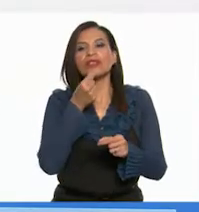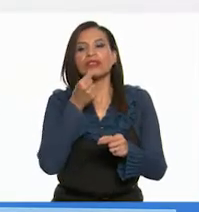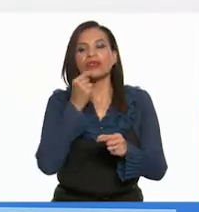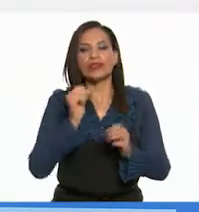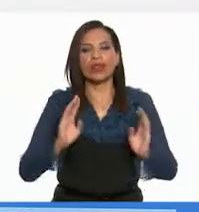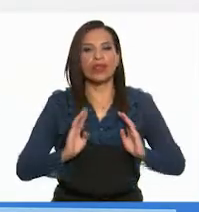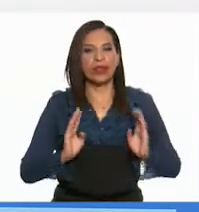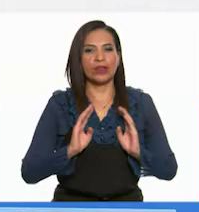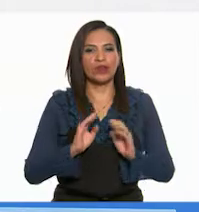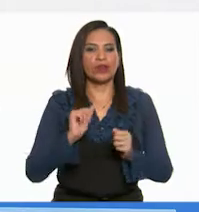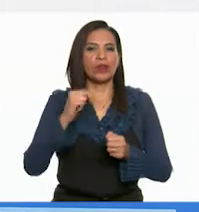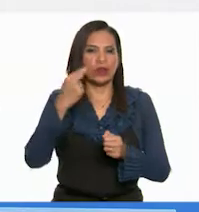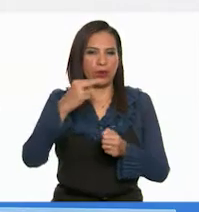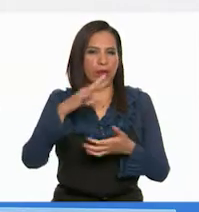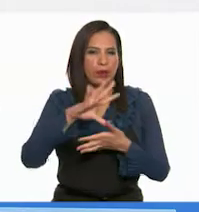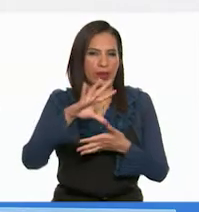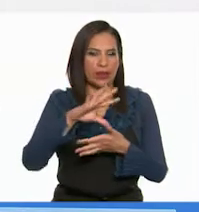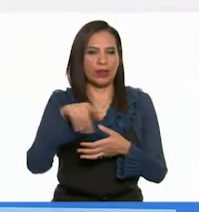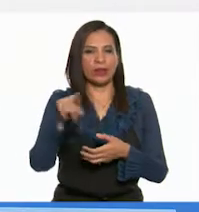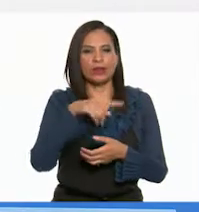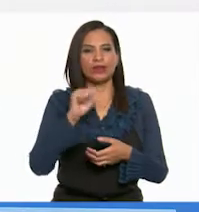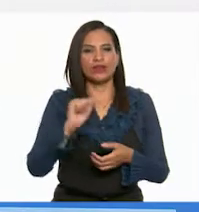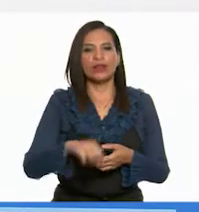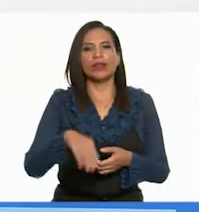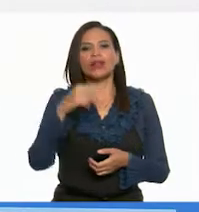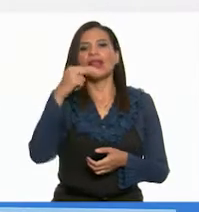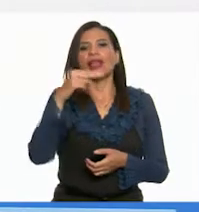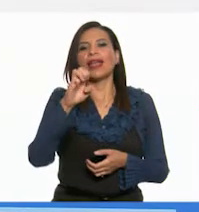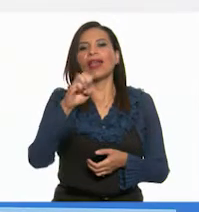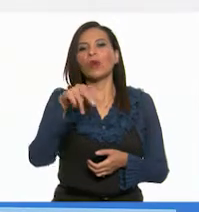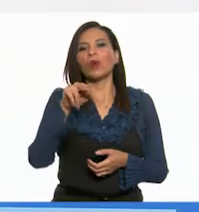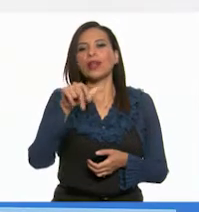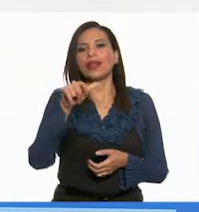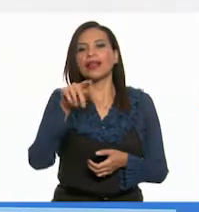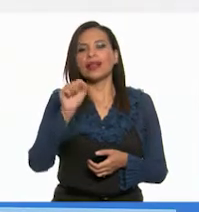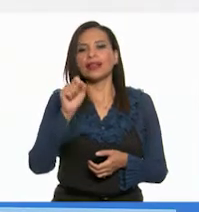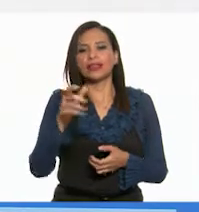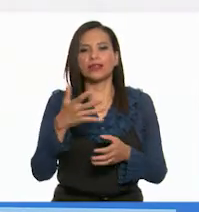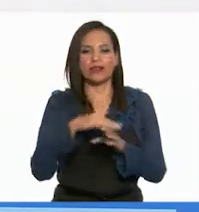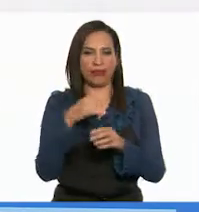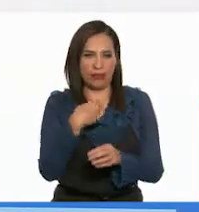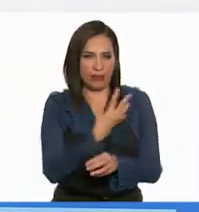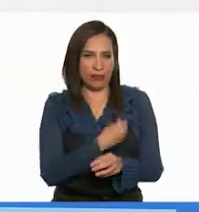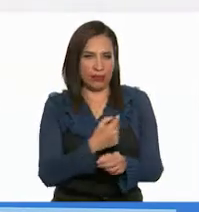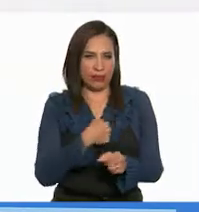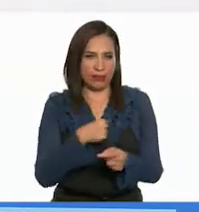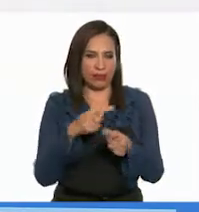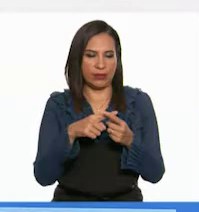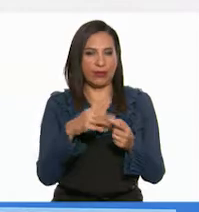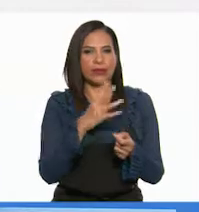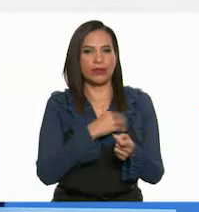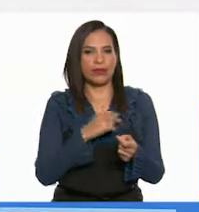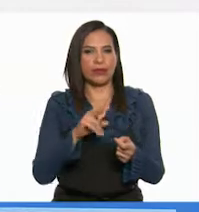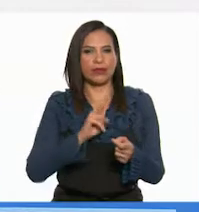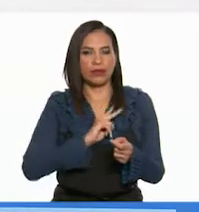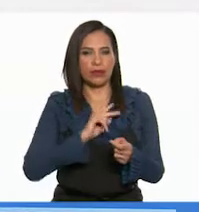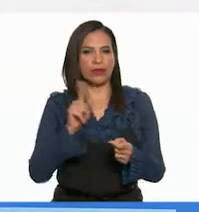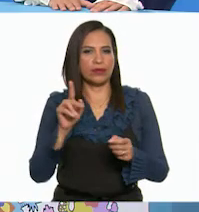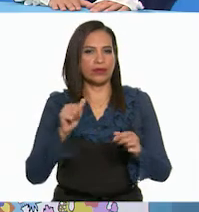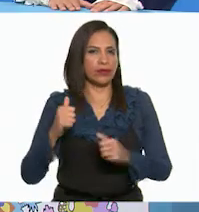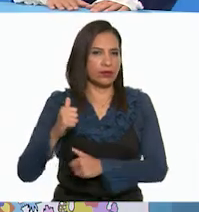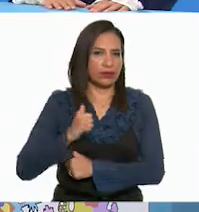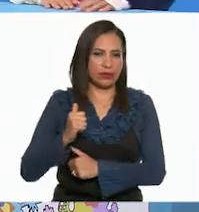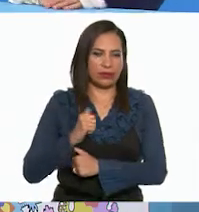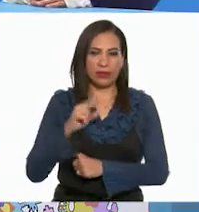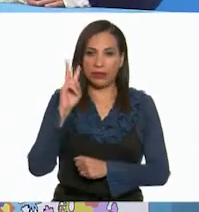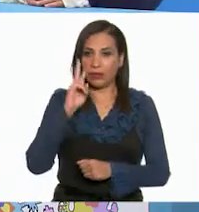americano, mejor conocido como los emulantes, integrado por mi hijo, por supuesto, y los hijos de mis soldados.